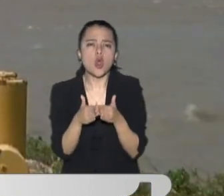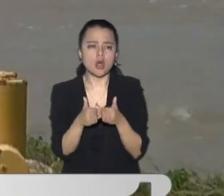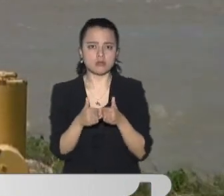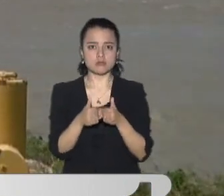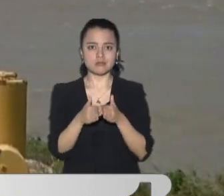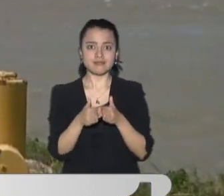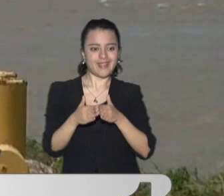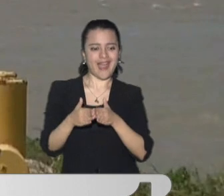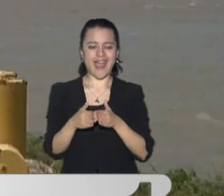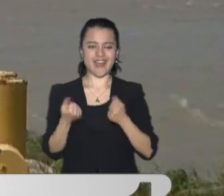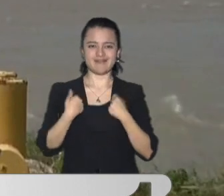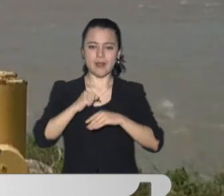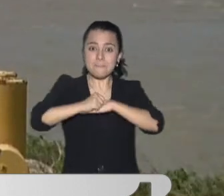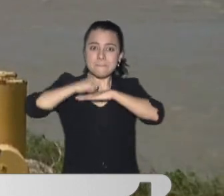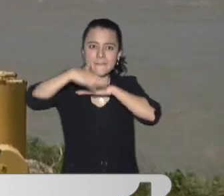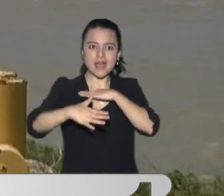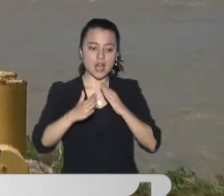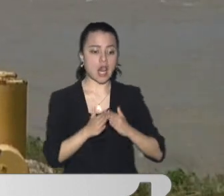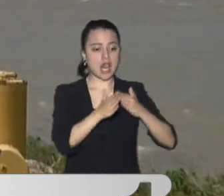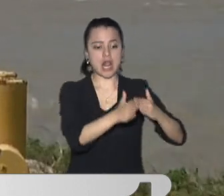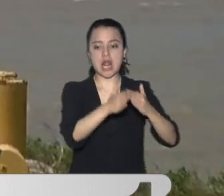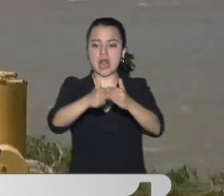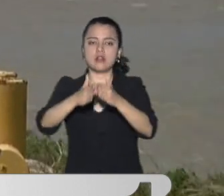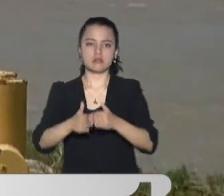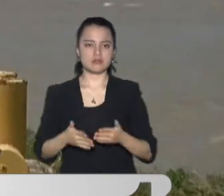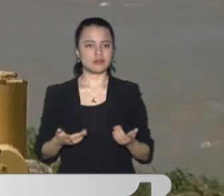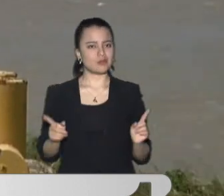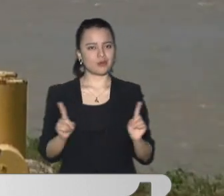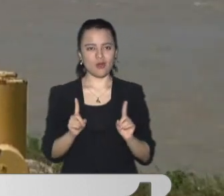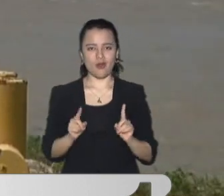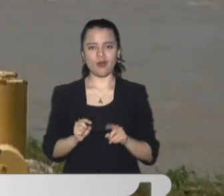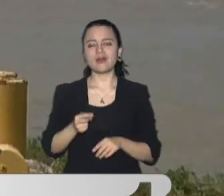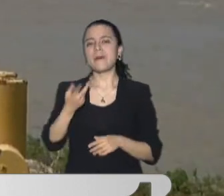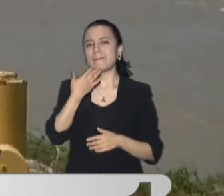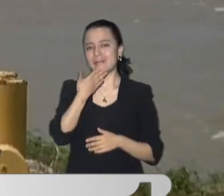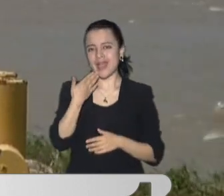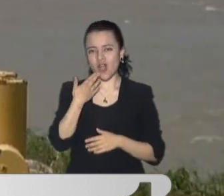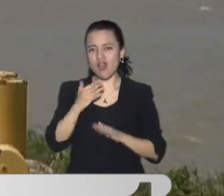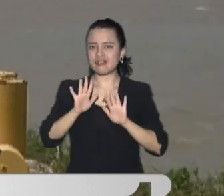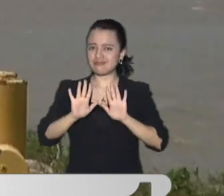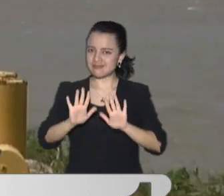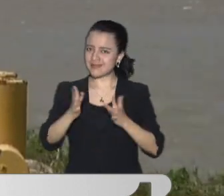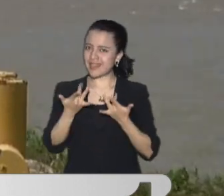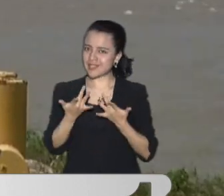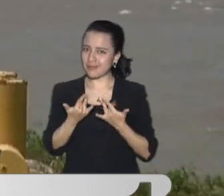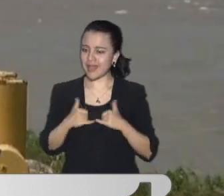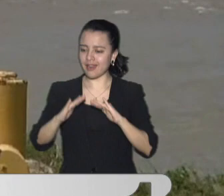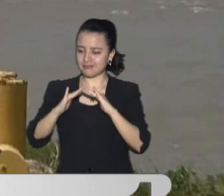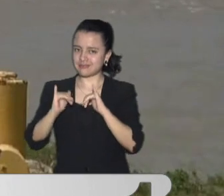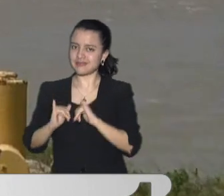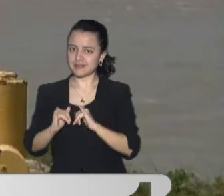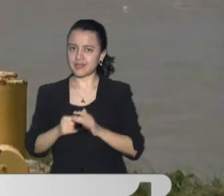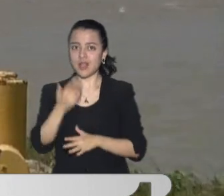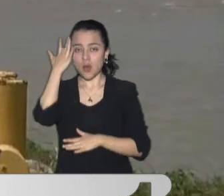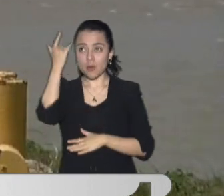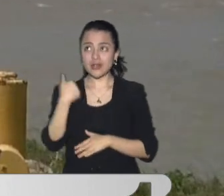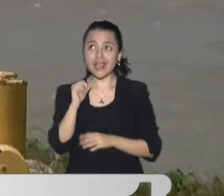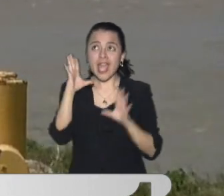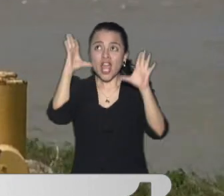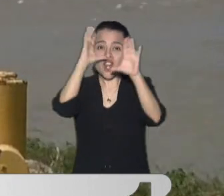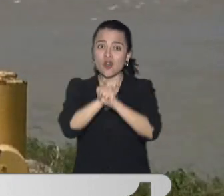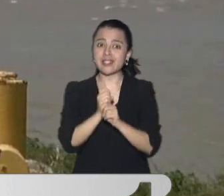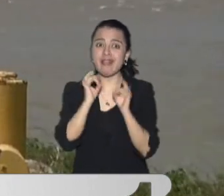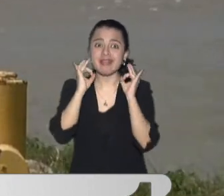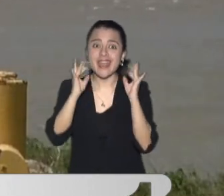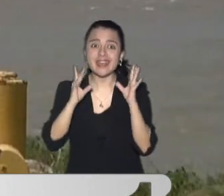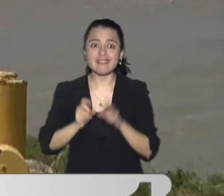mar en las próximas 72 horas como consecuencia de estos fuertes vientos que incluso están superando en horas de la noche